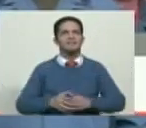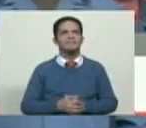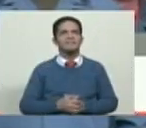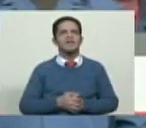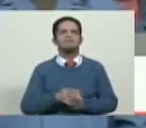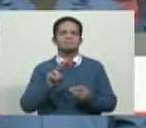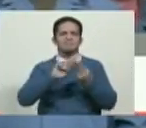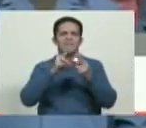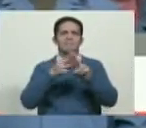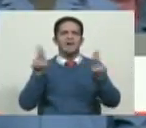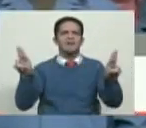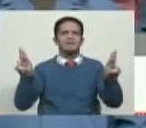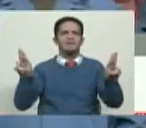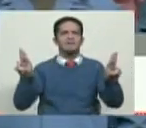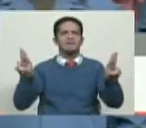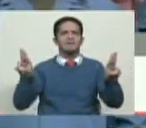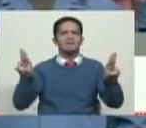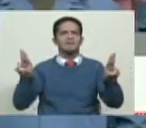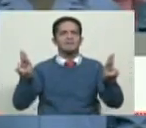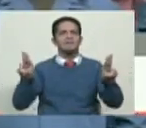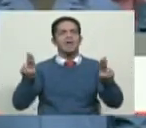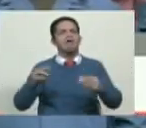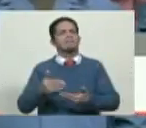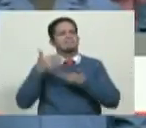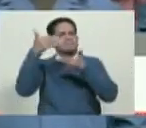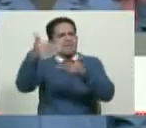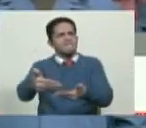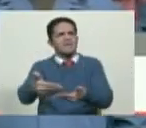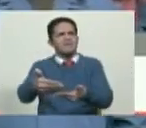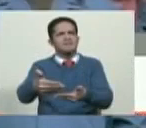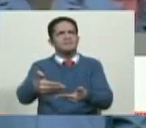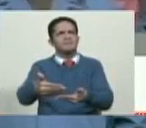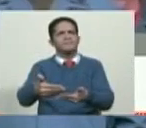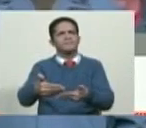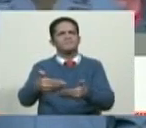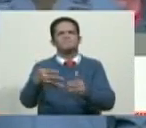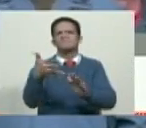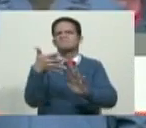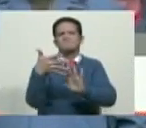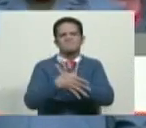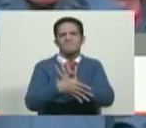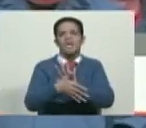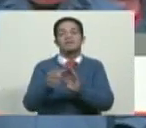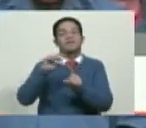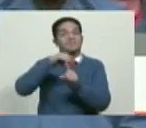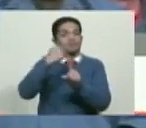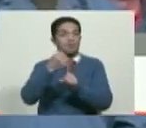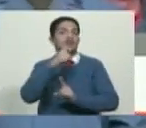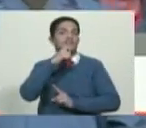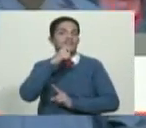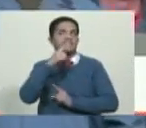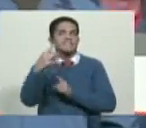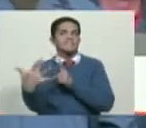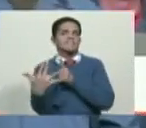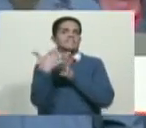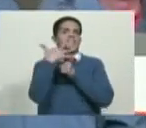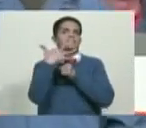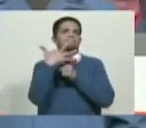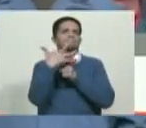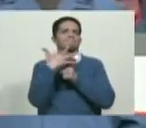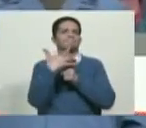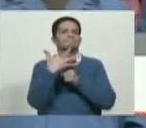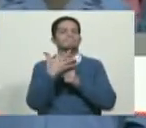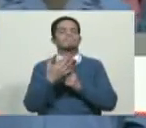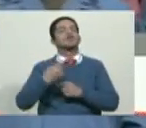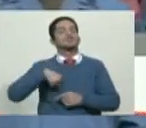paz, de avance sobre las circunstancias adversas, de